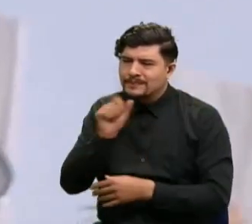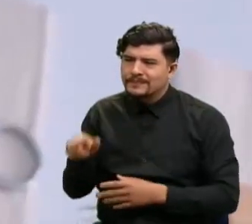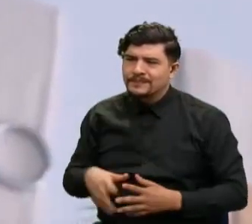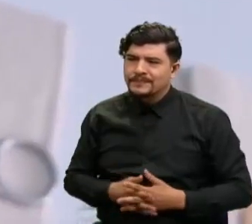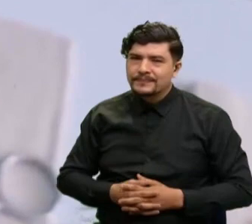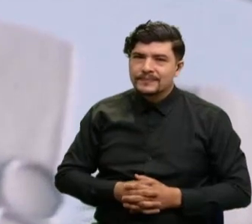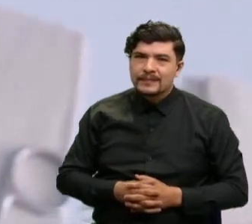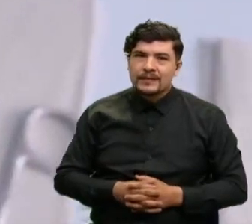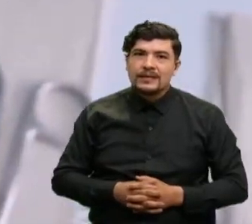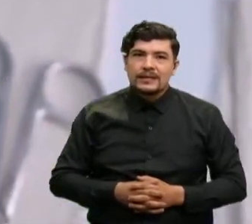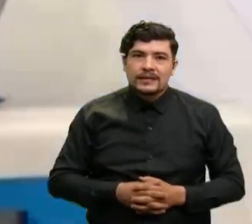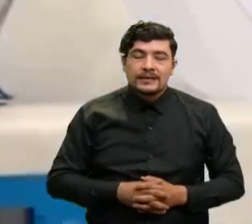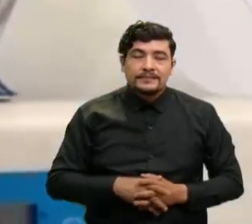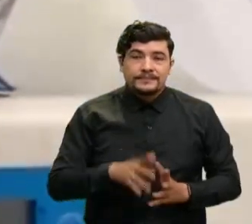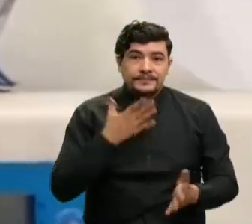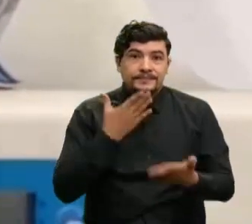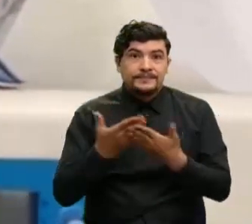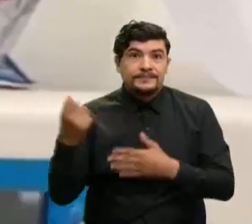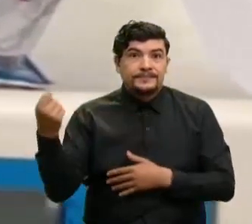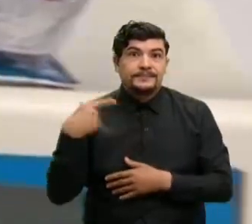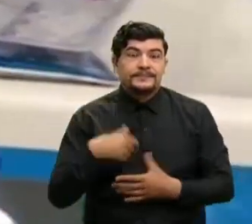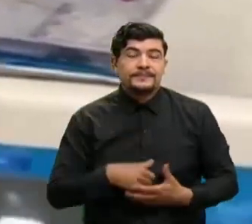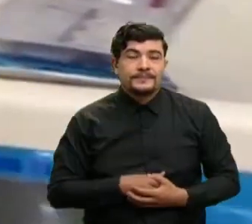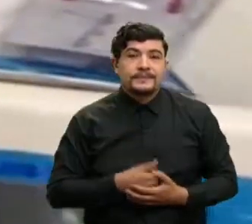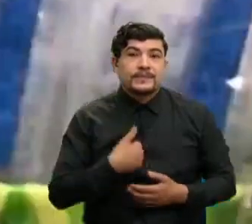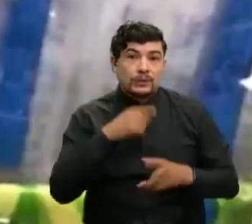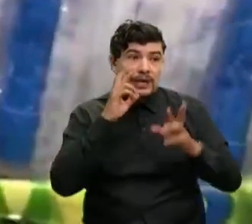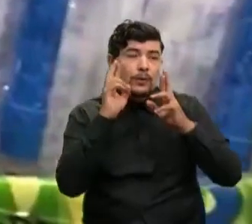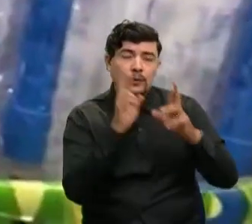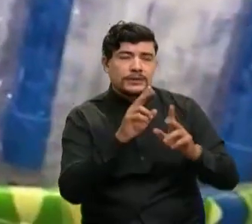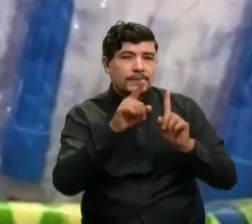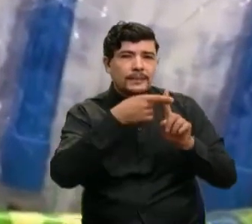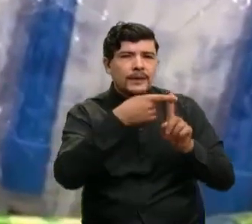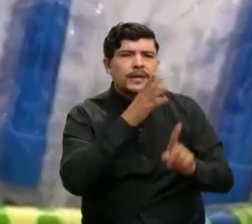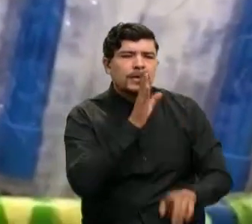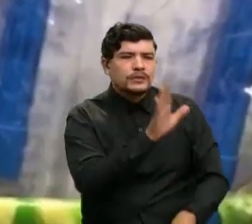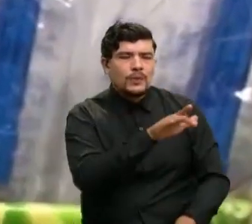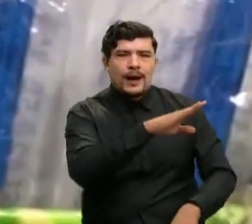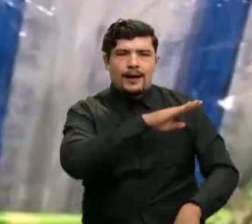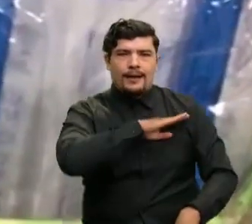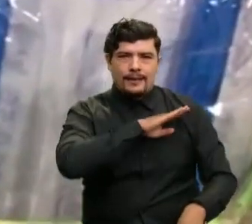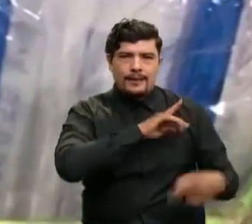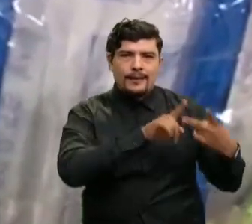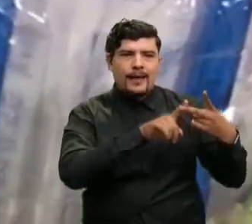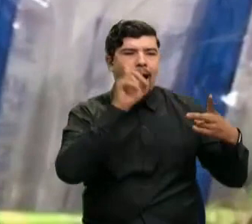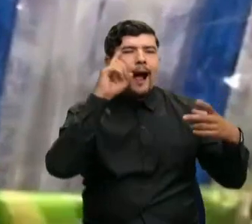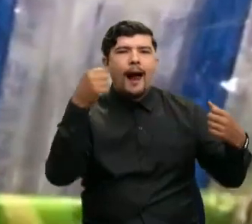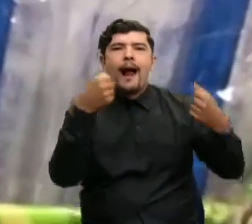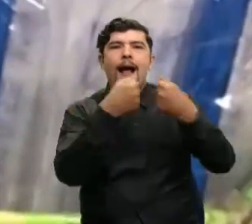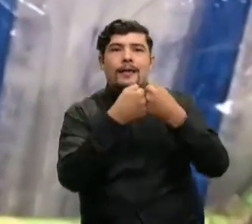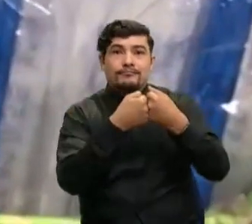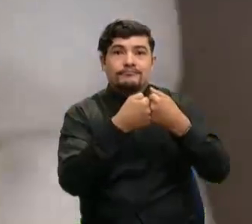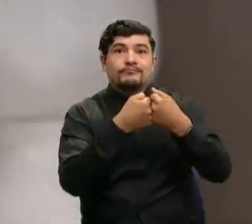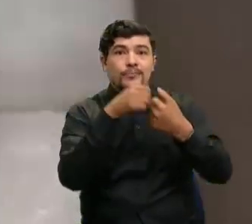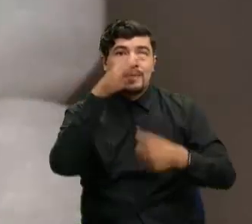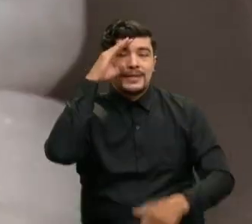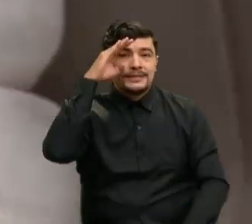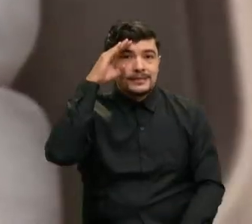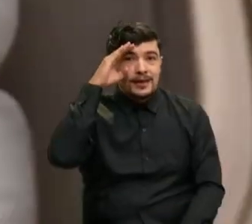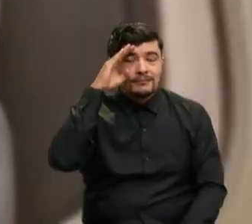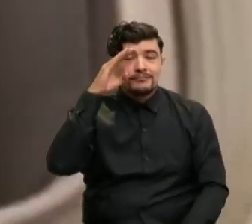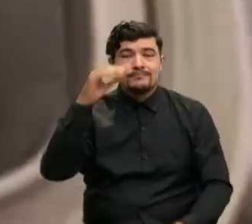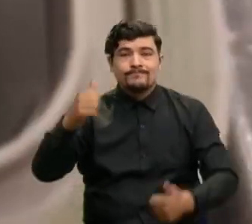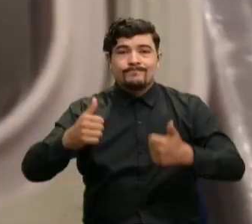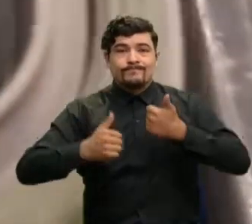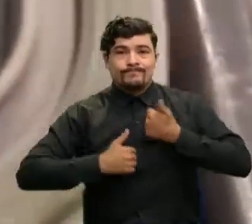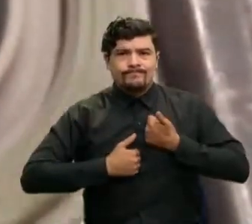a nuestra gobierno departamental, alcaldías, pero también el trabajo articulado con nuestra Policía Nacional, nuestro ejército, Diana, en algo que